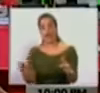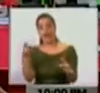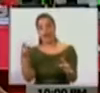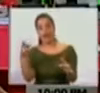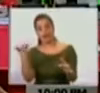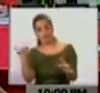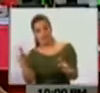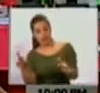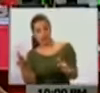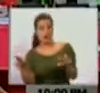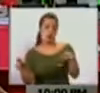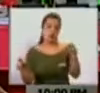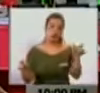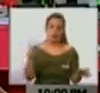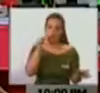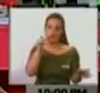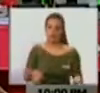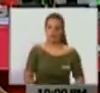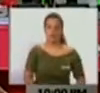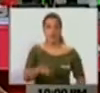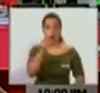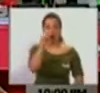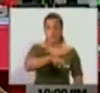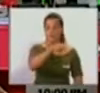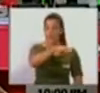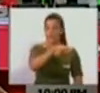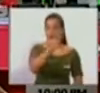Andrés, pero muy amigo